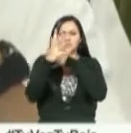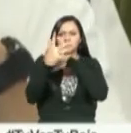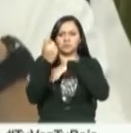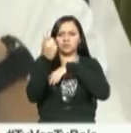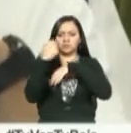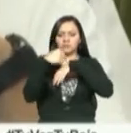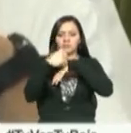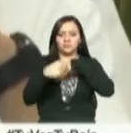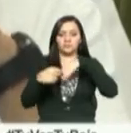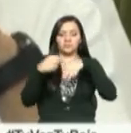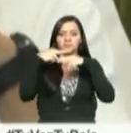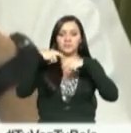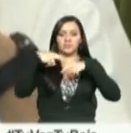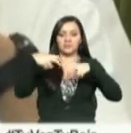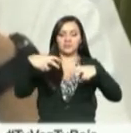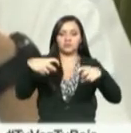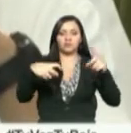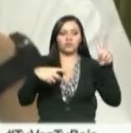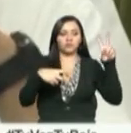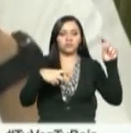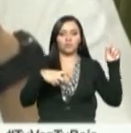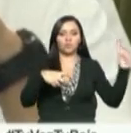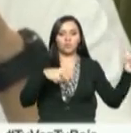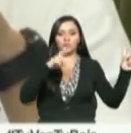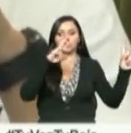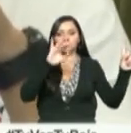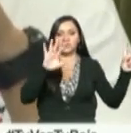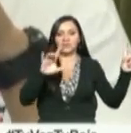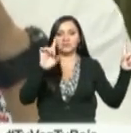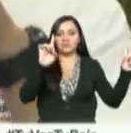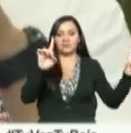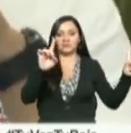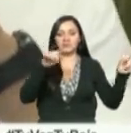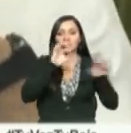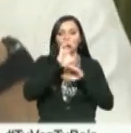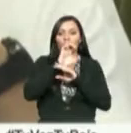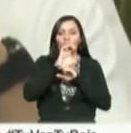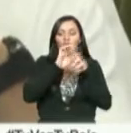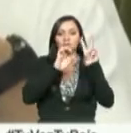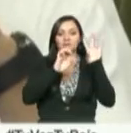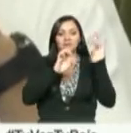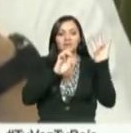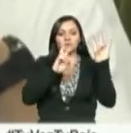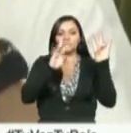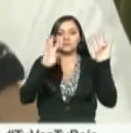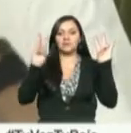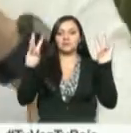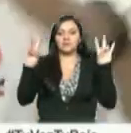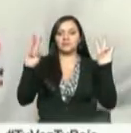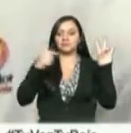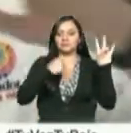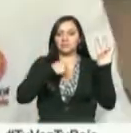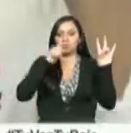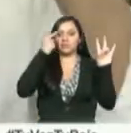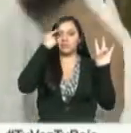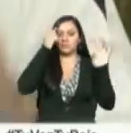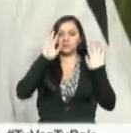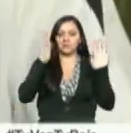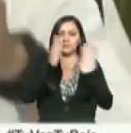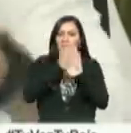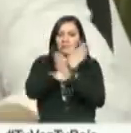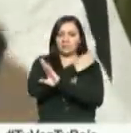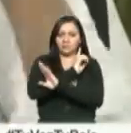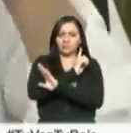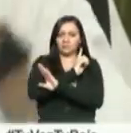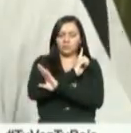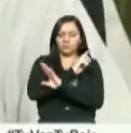países, el periodo que se analiza es 2001-2016. Solo en Ecuador, 2007-2016. Es decir, el periodo de nuestro gobierno. O sea, antes no pasaba nada con